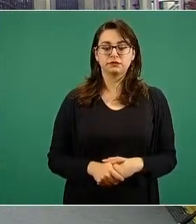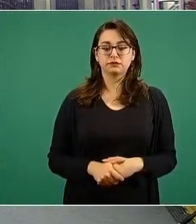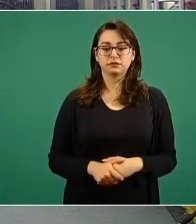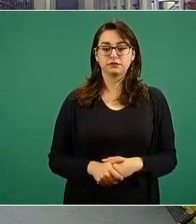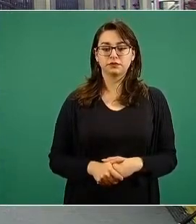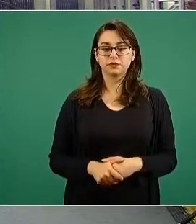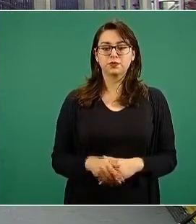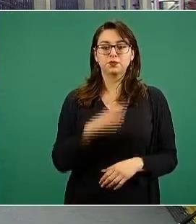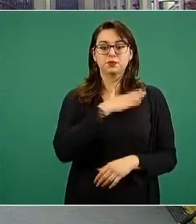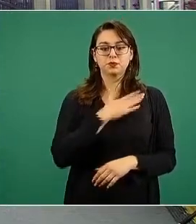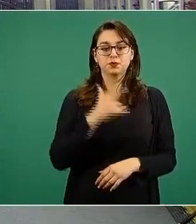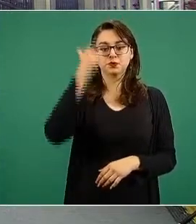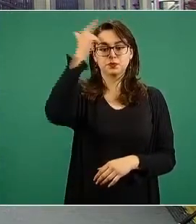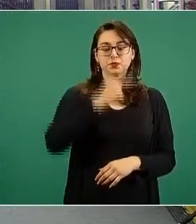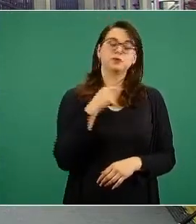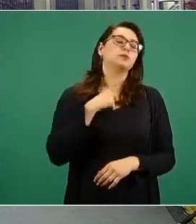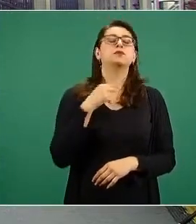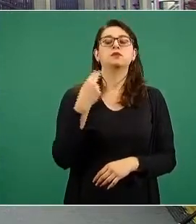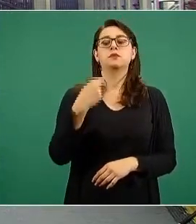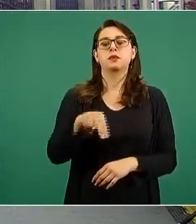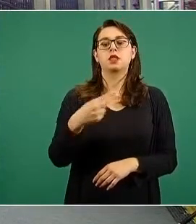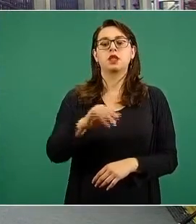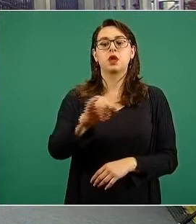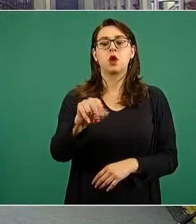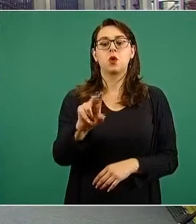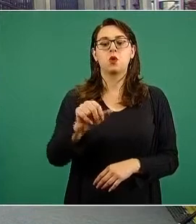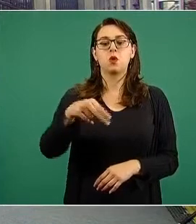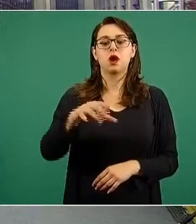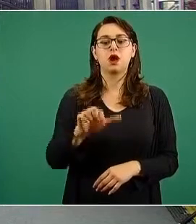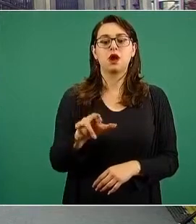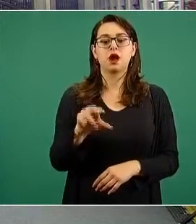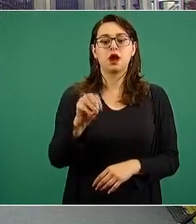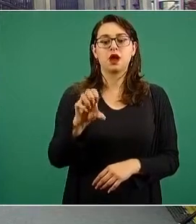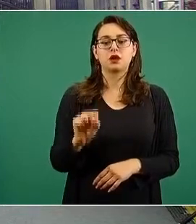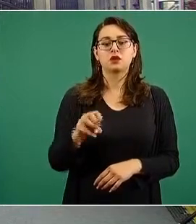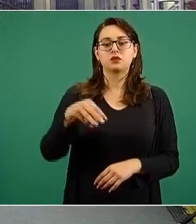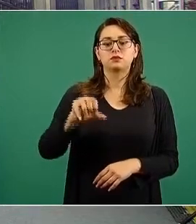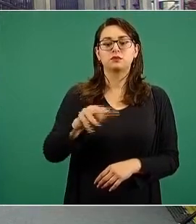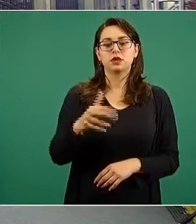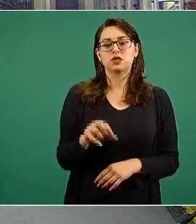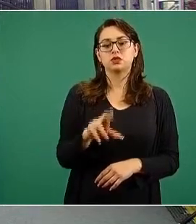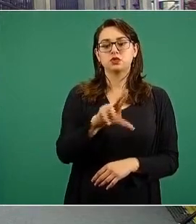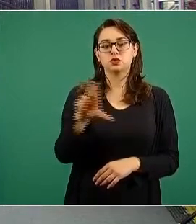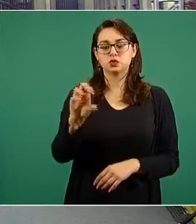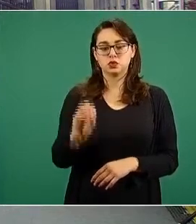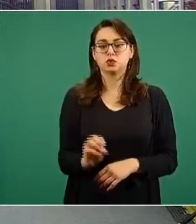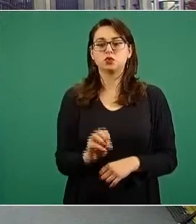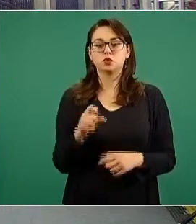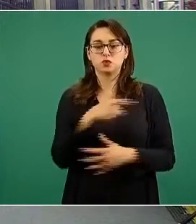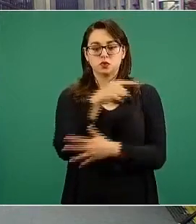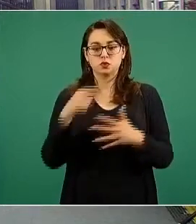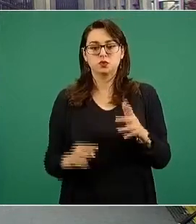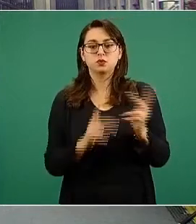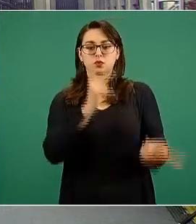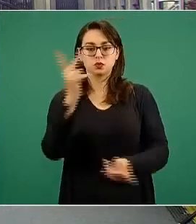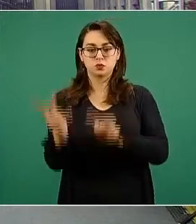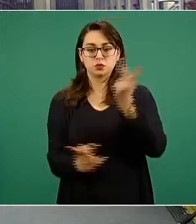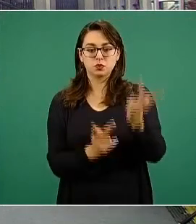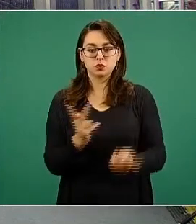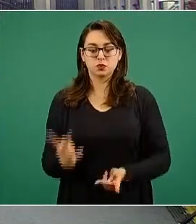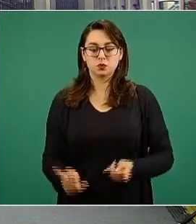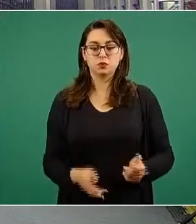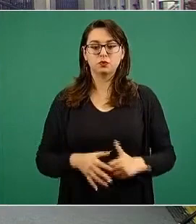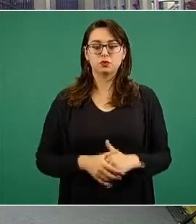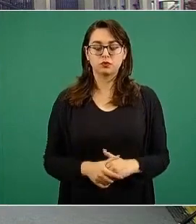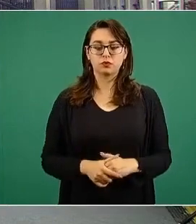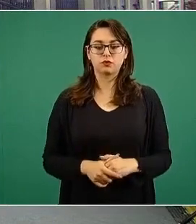Sí, buenas noches. Juan Carlos Machorro, AM de Querétaro. Doctor Cortés, un par de preguntas. De inicio,